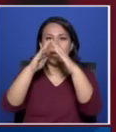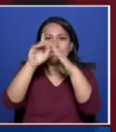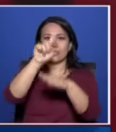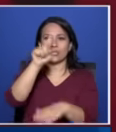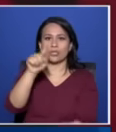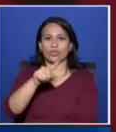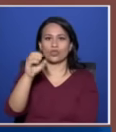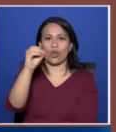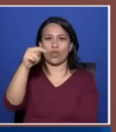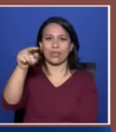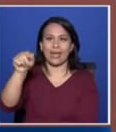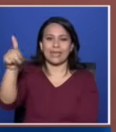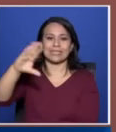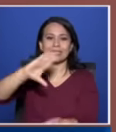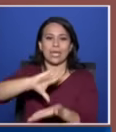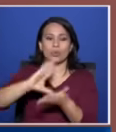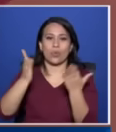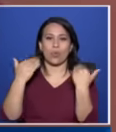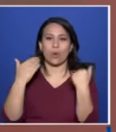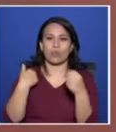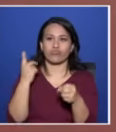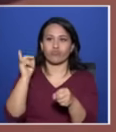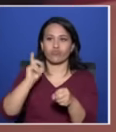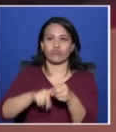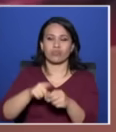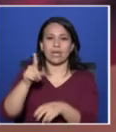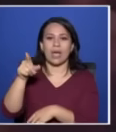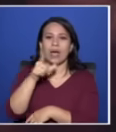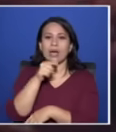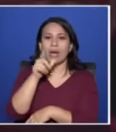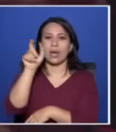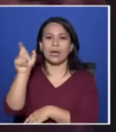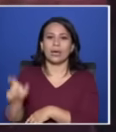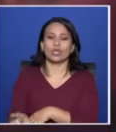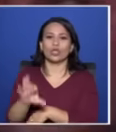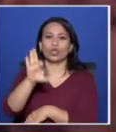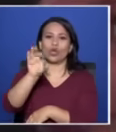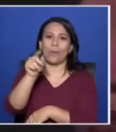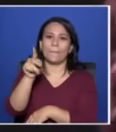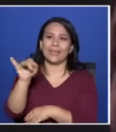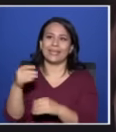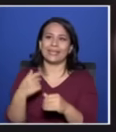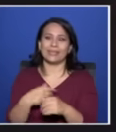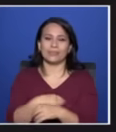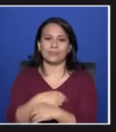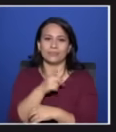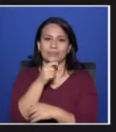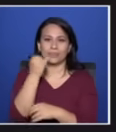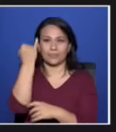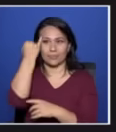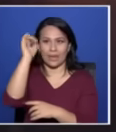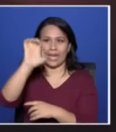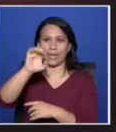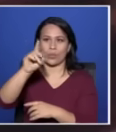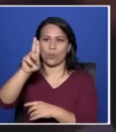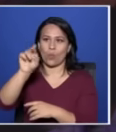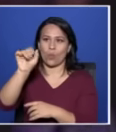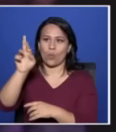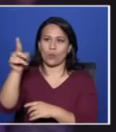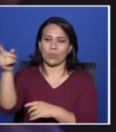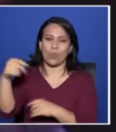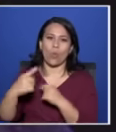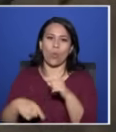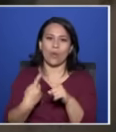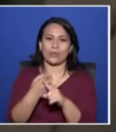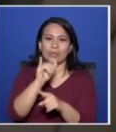en el centro de la ciudad. Producida por Distópico Teatro y dirigida por Eduardo Hinojosa, la función será este sábado